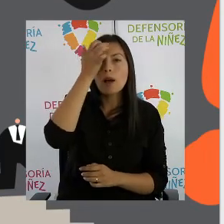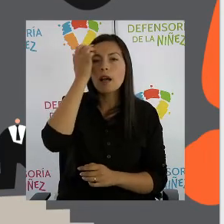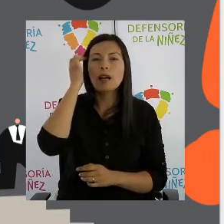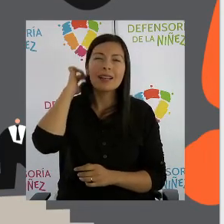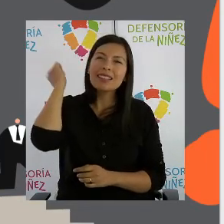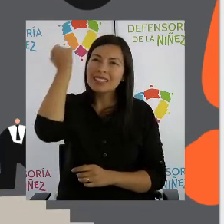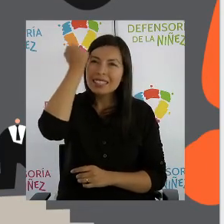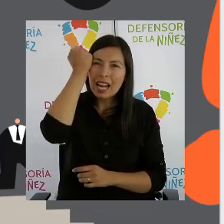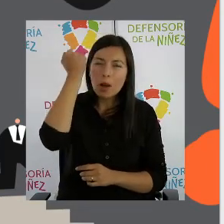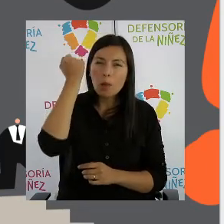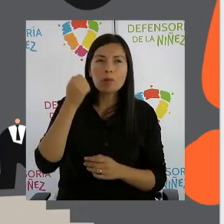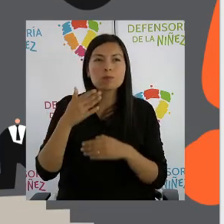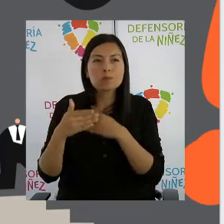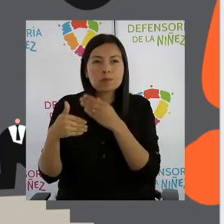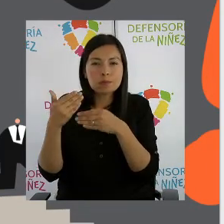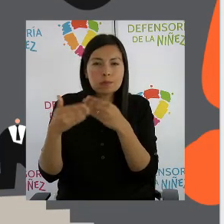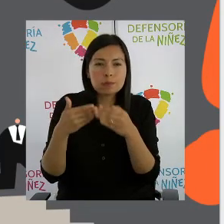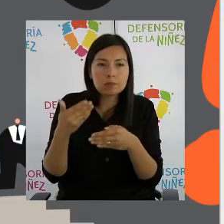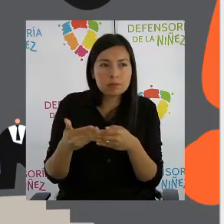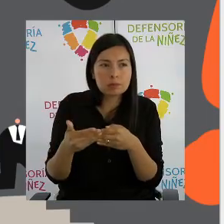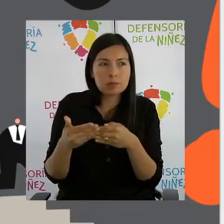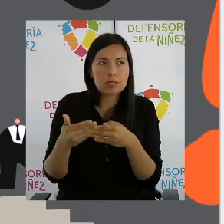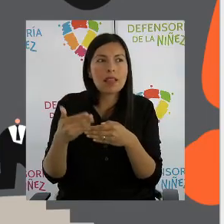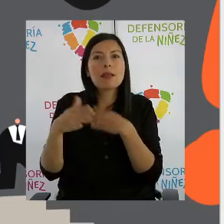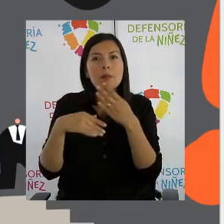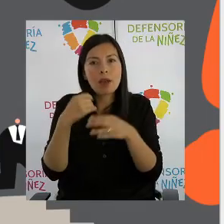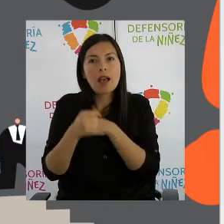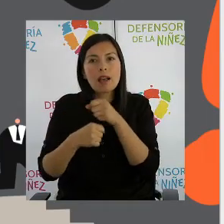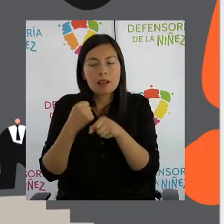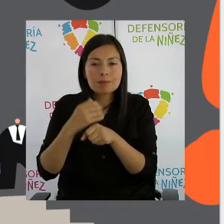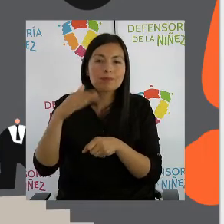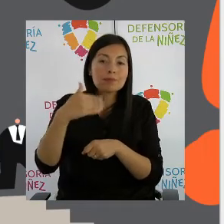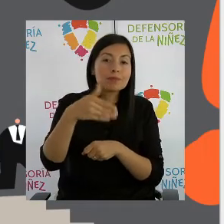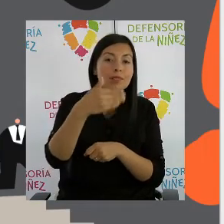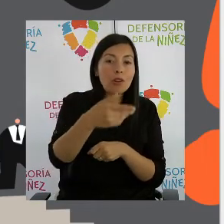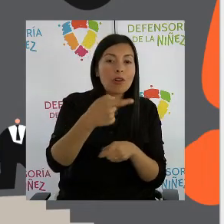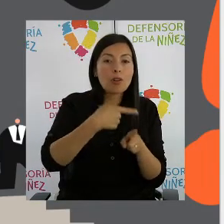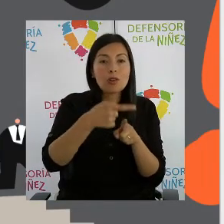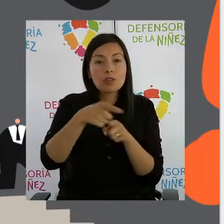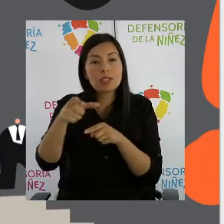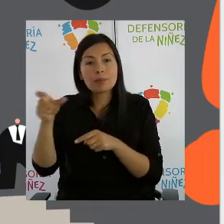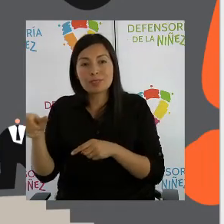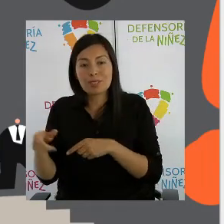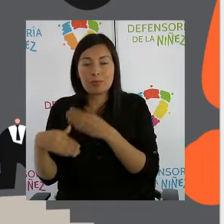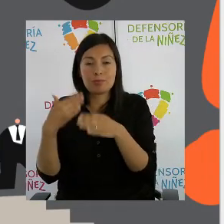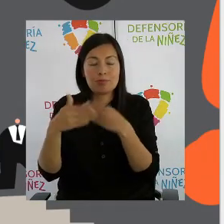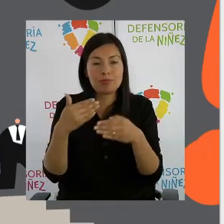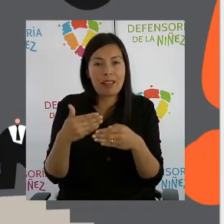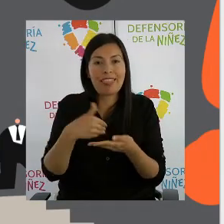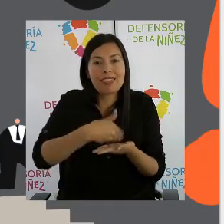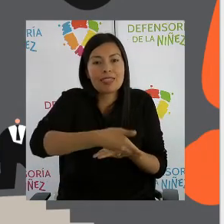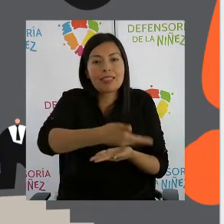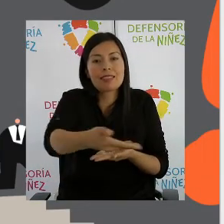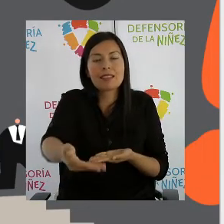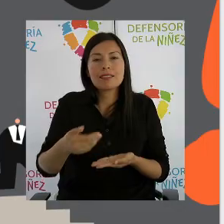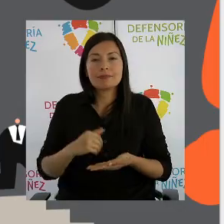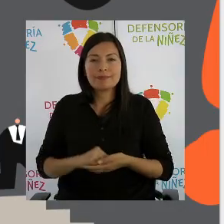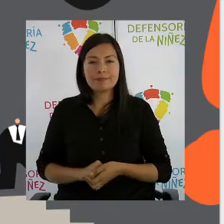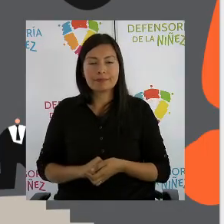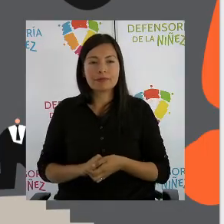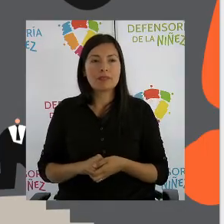muchas veces además trasciende a nuestra propia generación y que implica la transgeneracionalidad de la violencia.